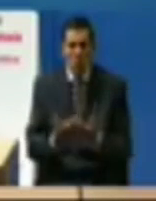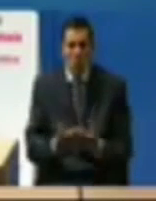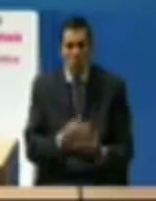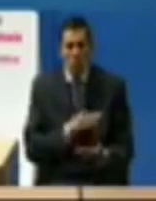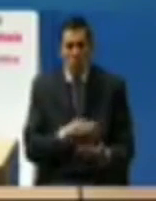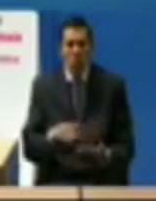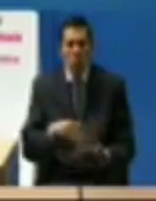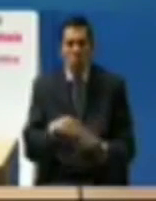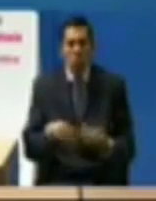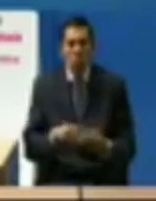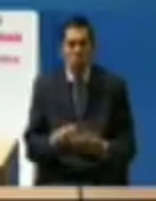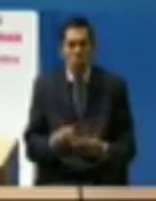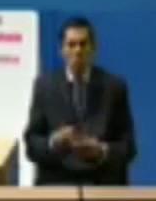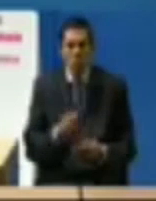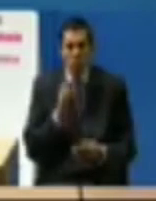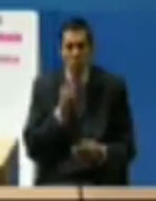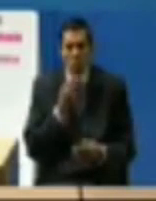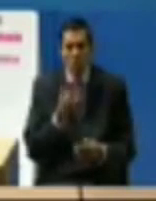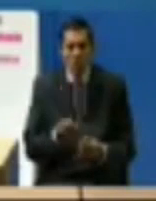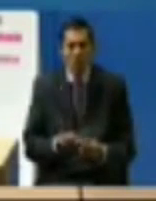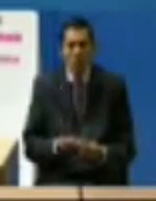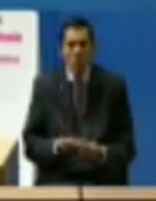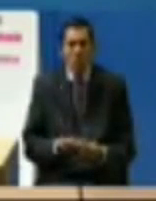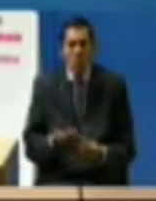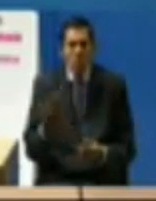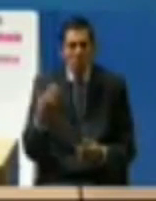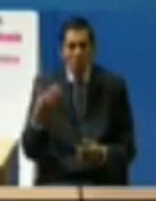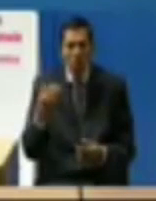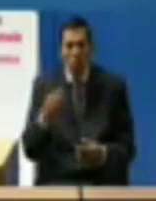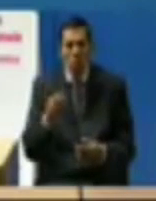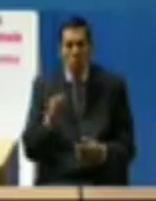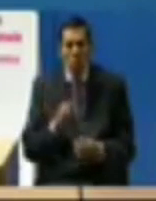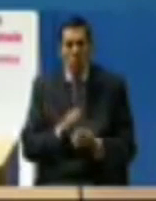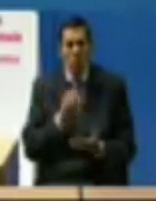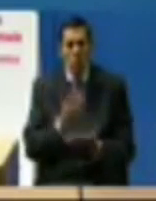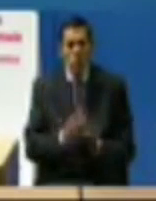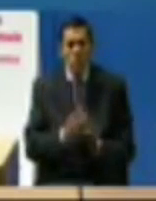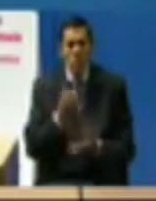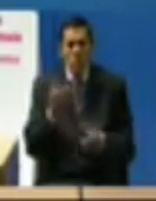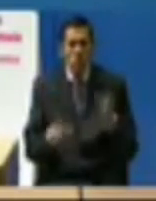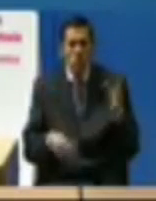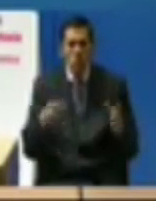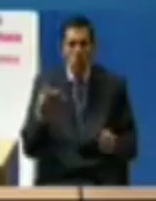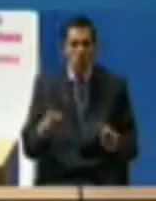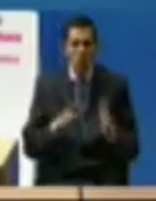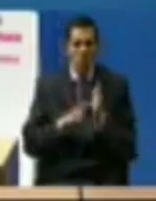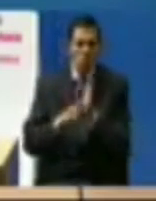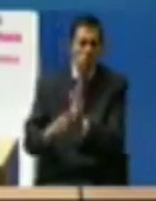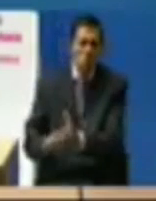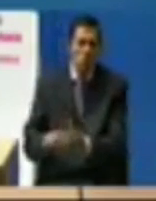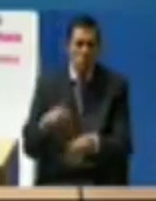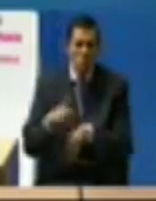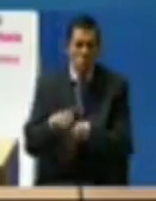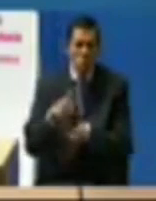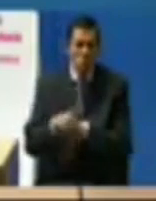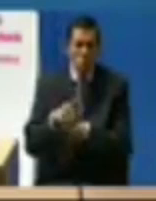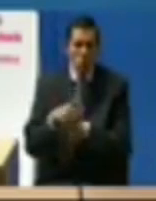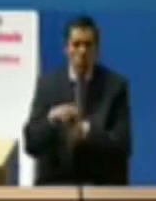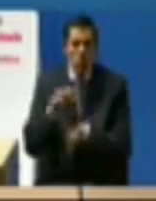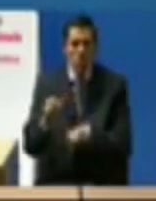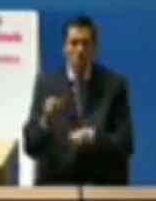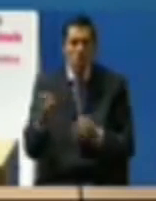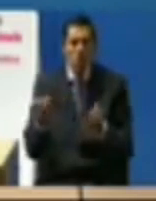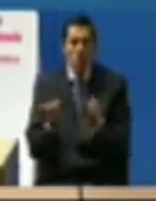todos. Desde luego que no se trata solo de cifras que muestren, al menos en la apariencia, un contexto más igualitario de la integración de